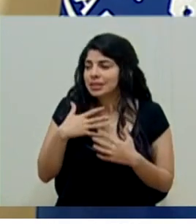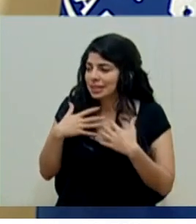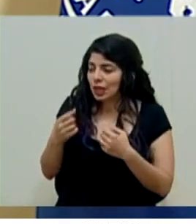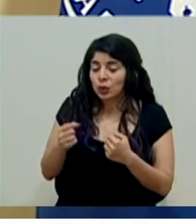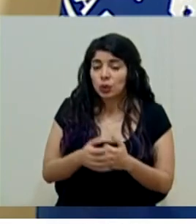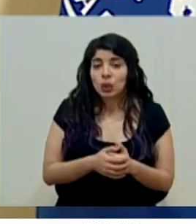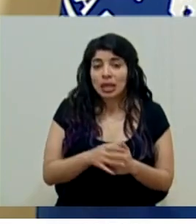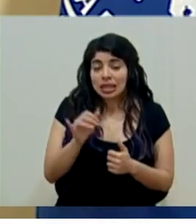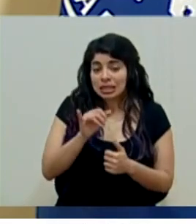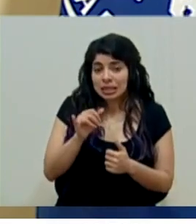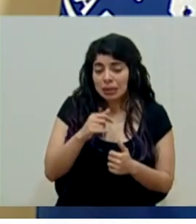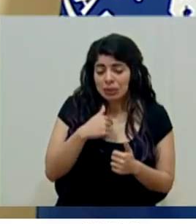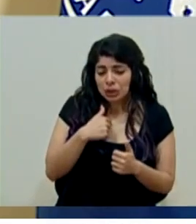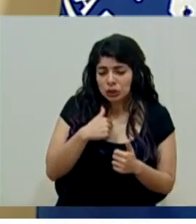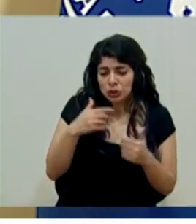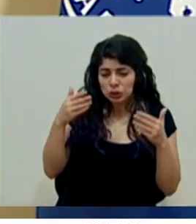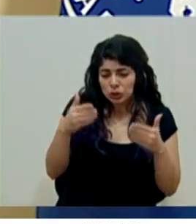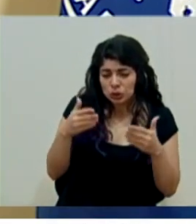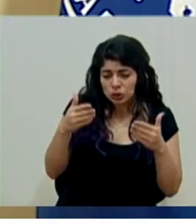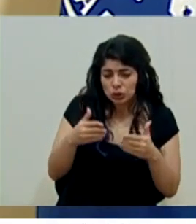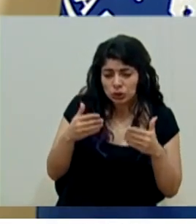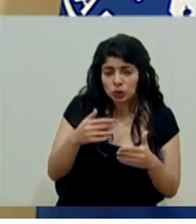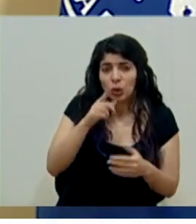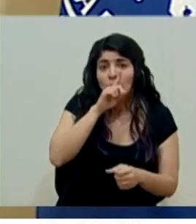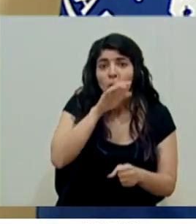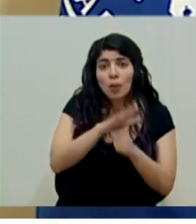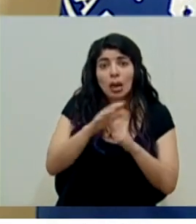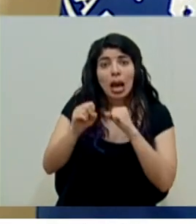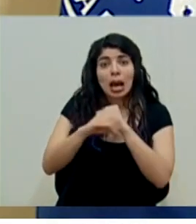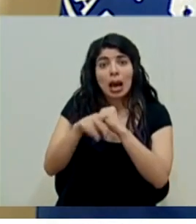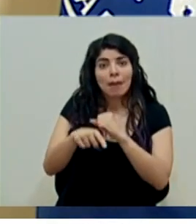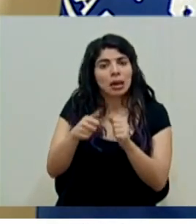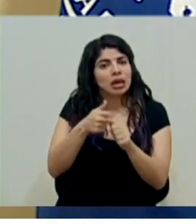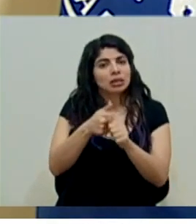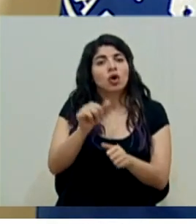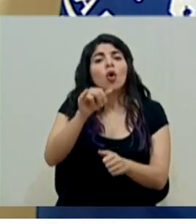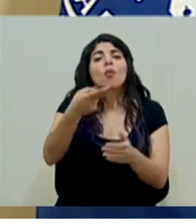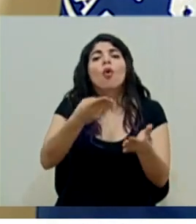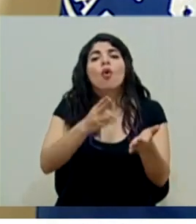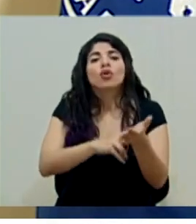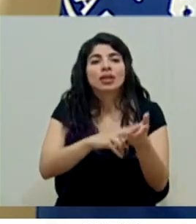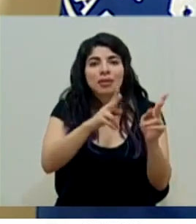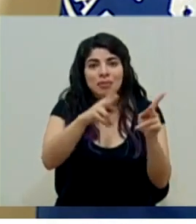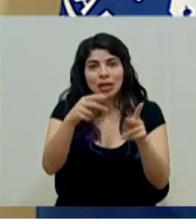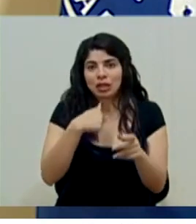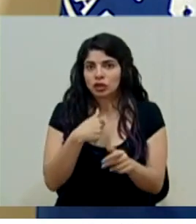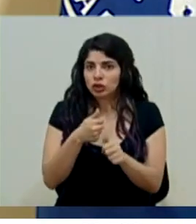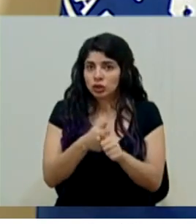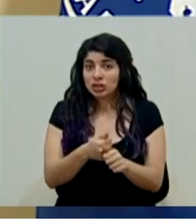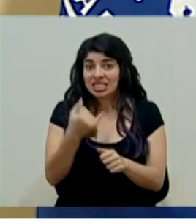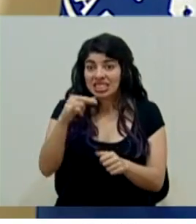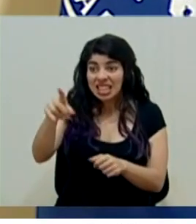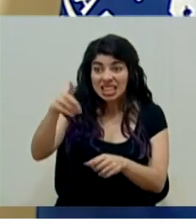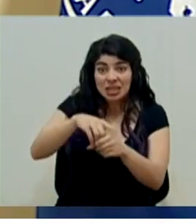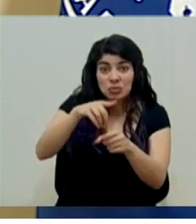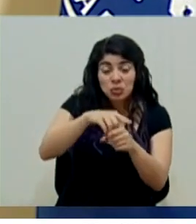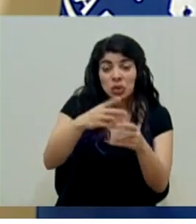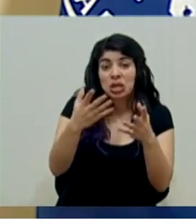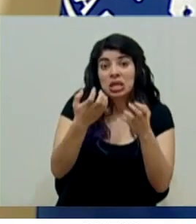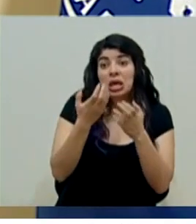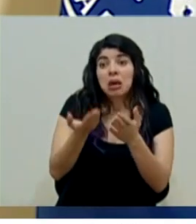salud, de quedarme en lo que yo me comprometí en campaña porque fue mi contrato con los ciudadanos. Si hay congresistas que quieren